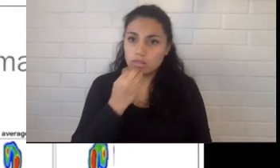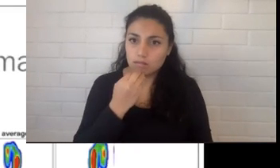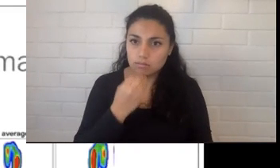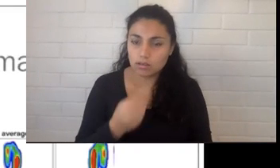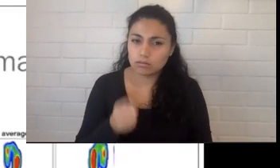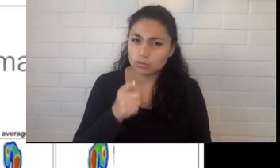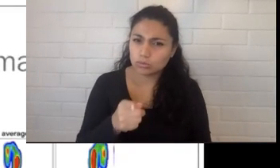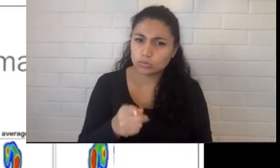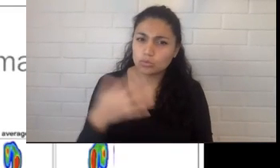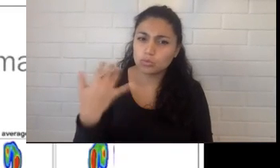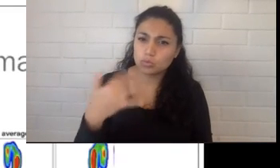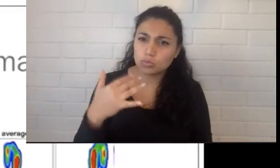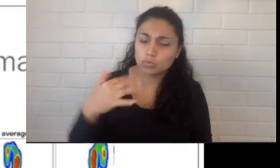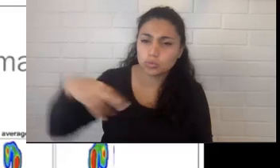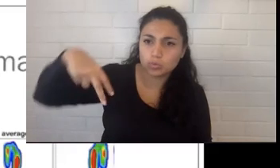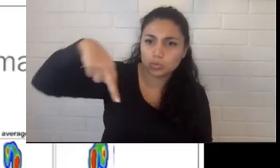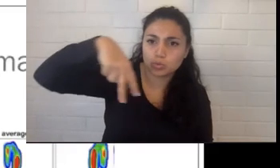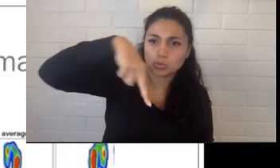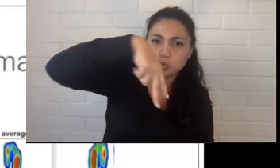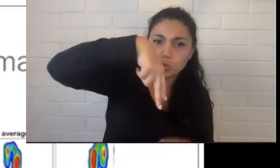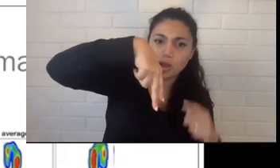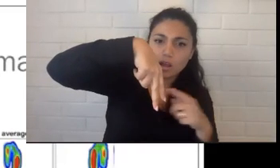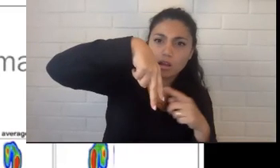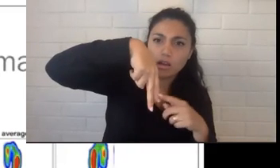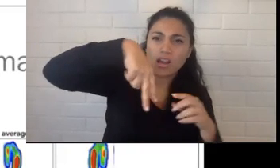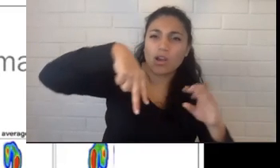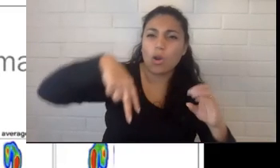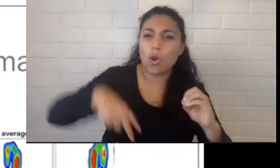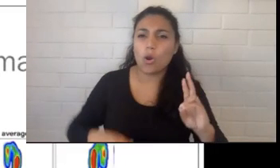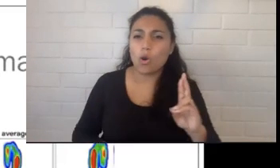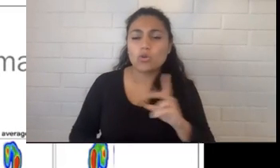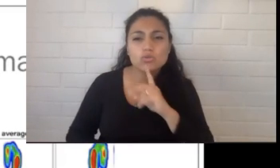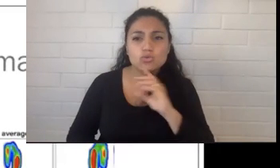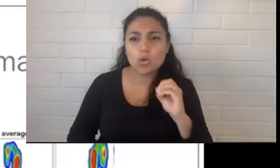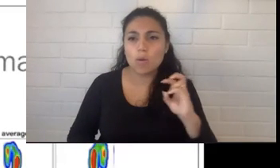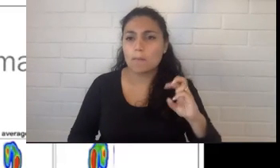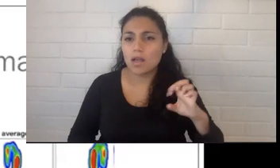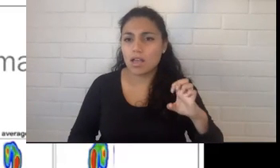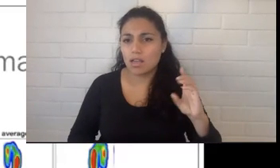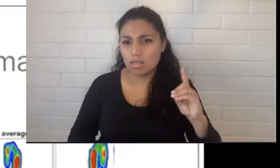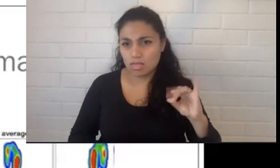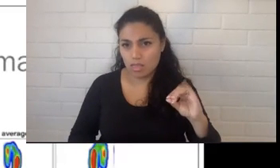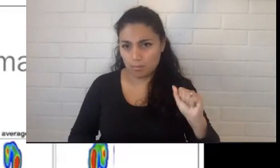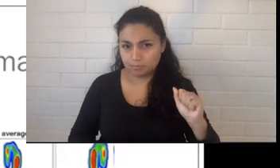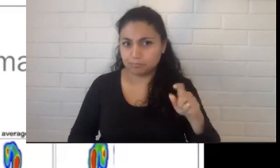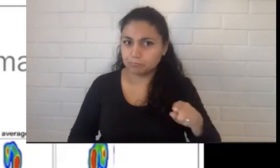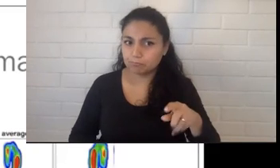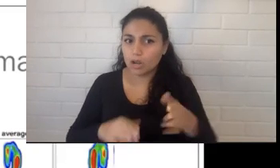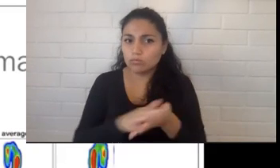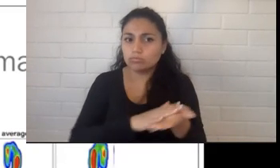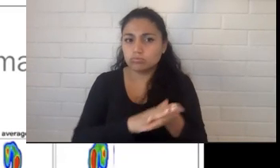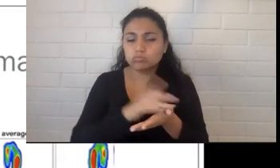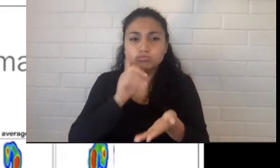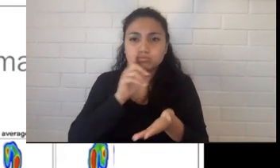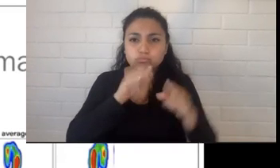valoración instrumental de la marcha humana y su relación con la ortopedia, ¿ya? Por ejemplo, acá tenemos una una plataforma